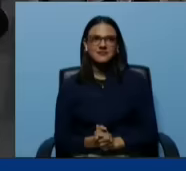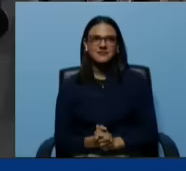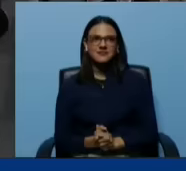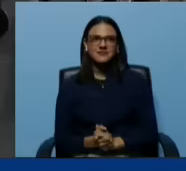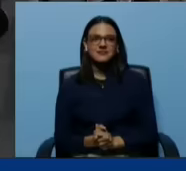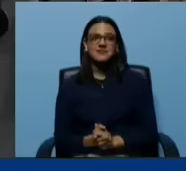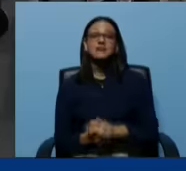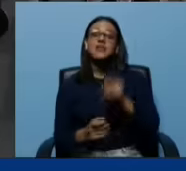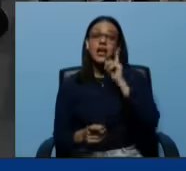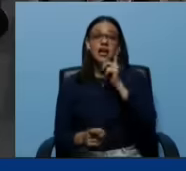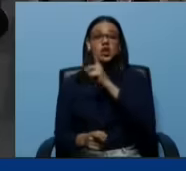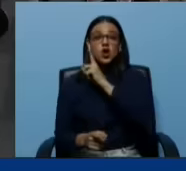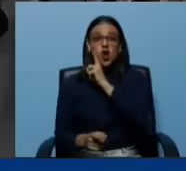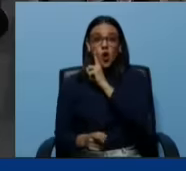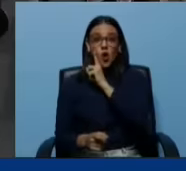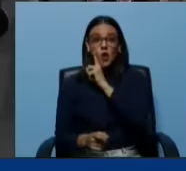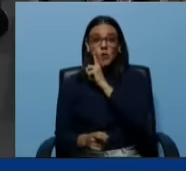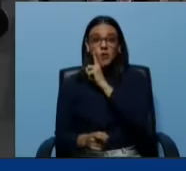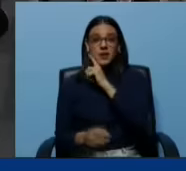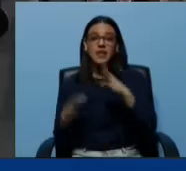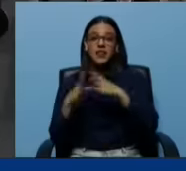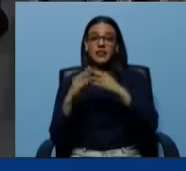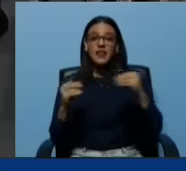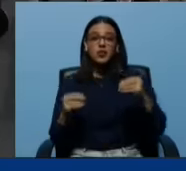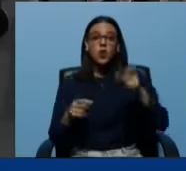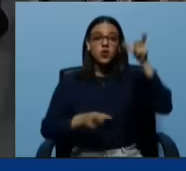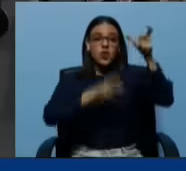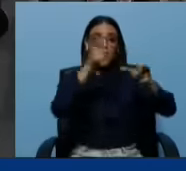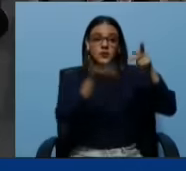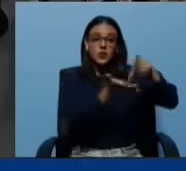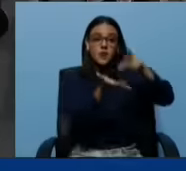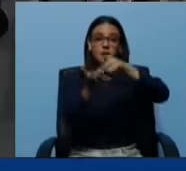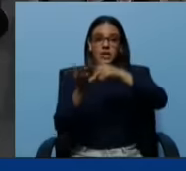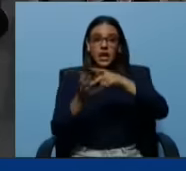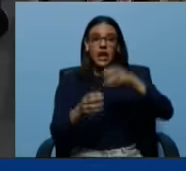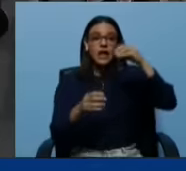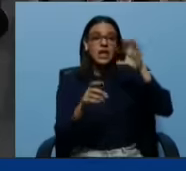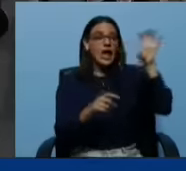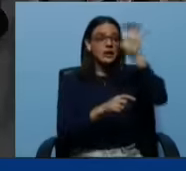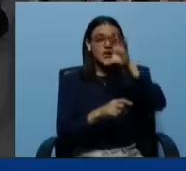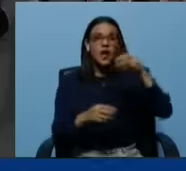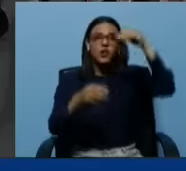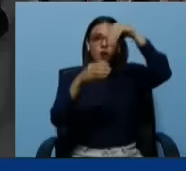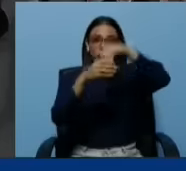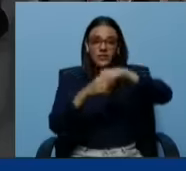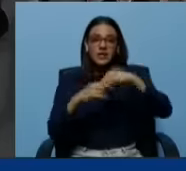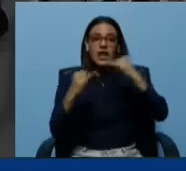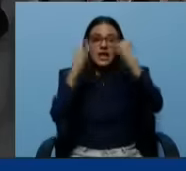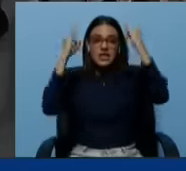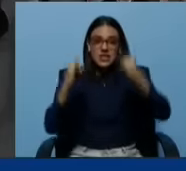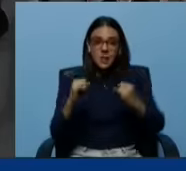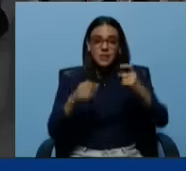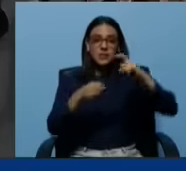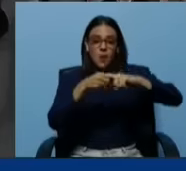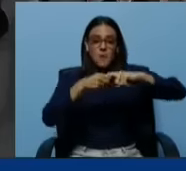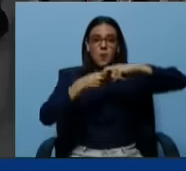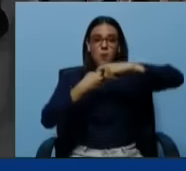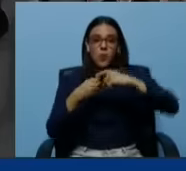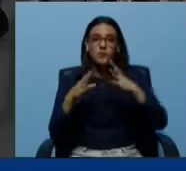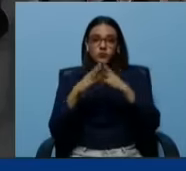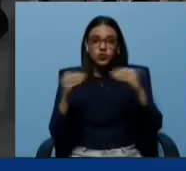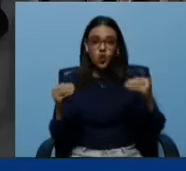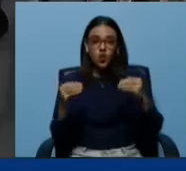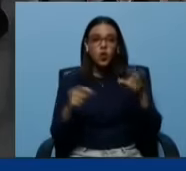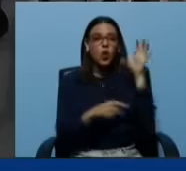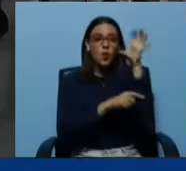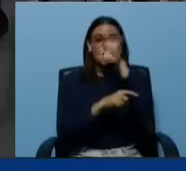En nombre de todos los Estados miembros independientes de la organización, que son países del